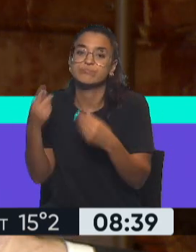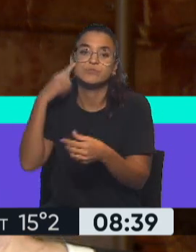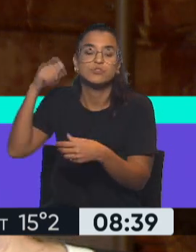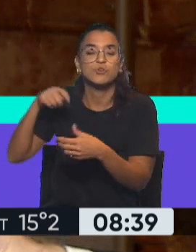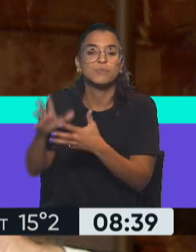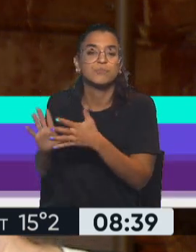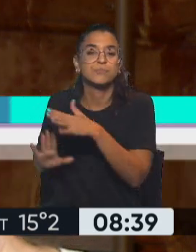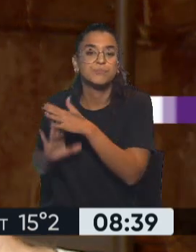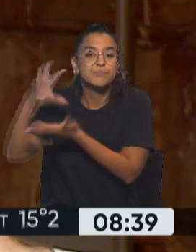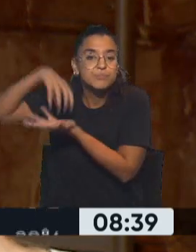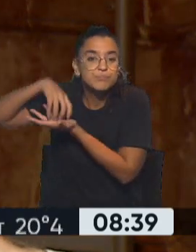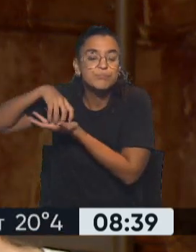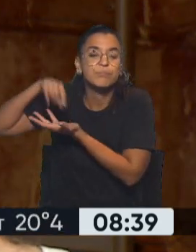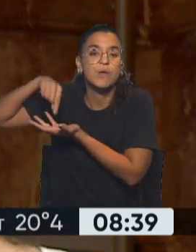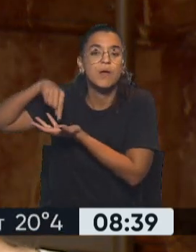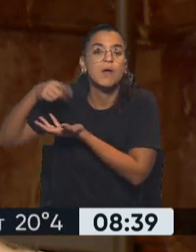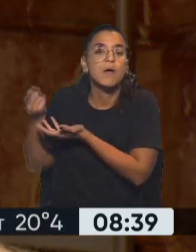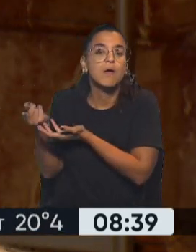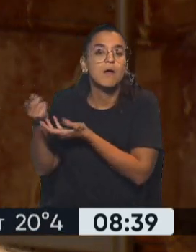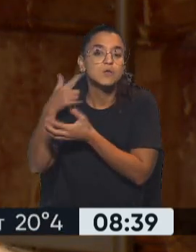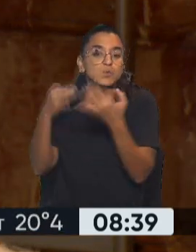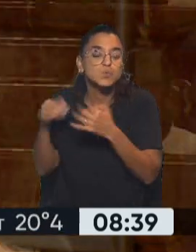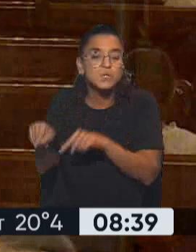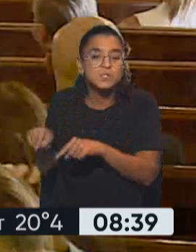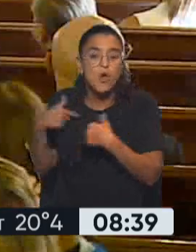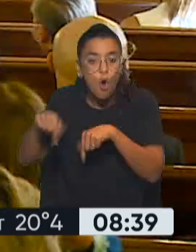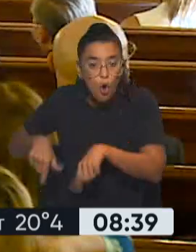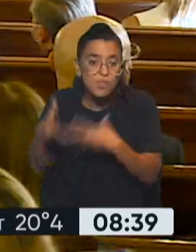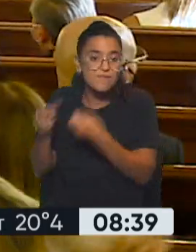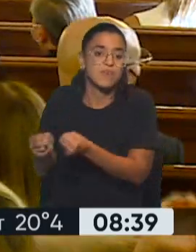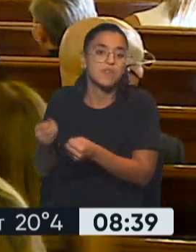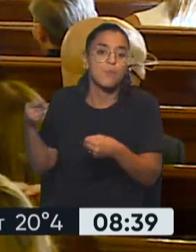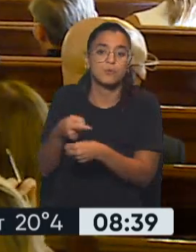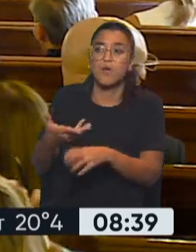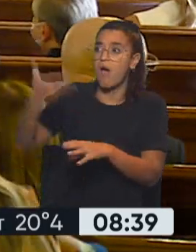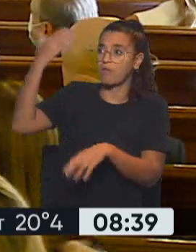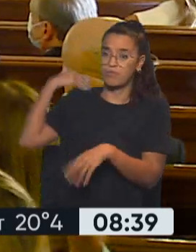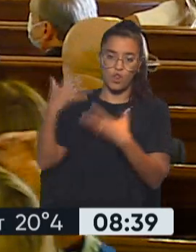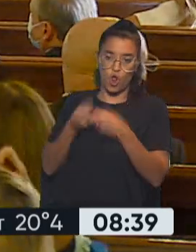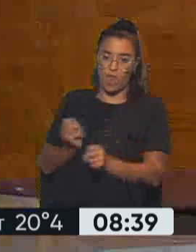consejo de la magistratura que hoy y defiende una posición que hace unos años no lo defendía